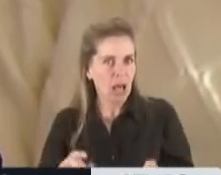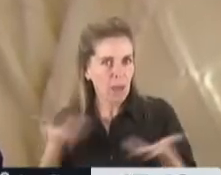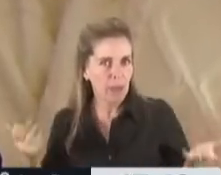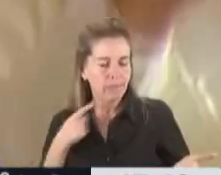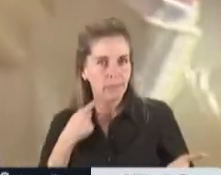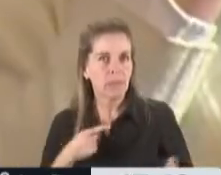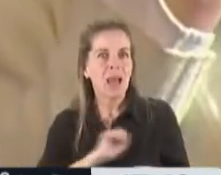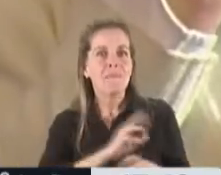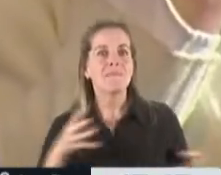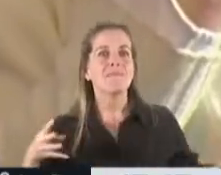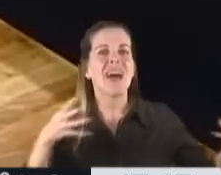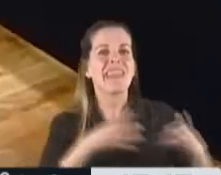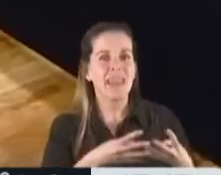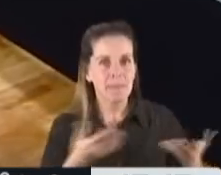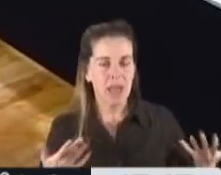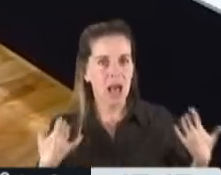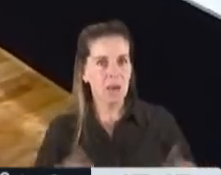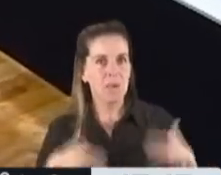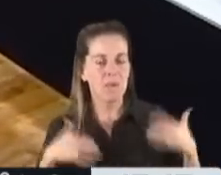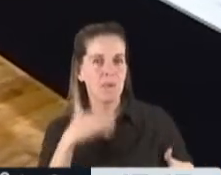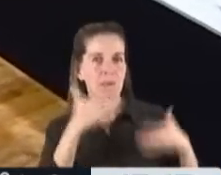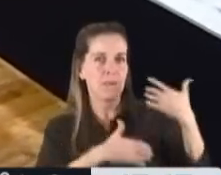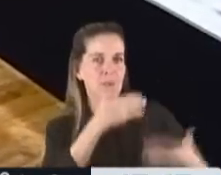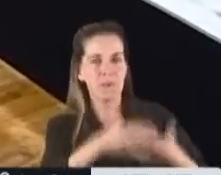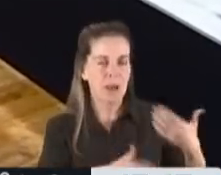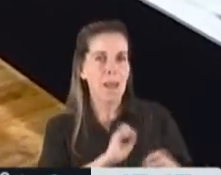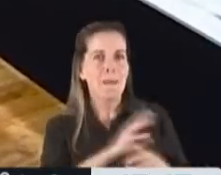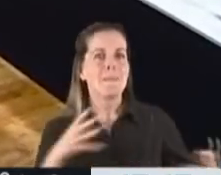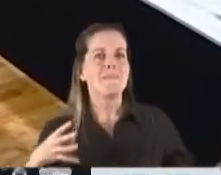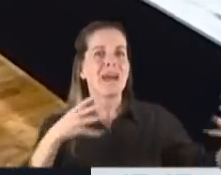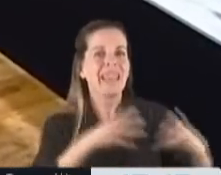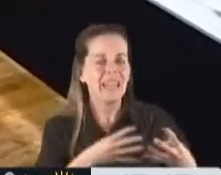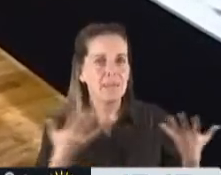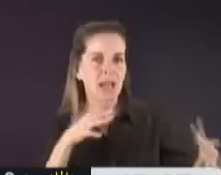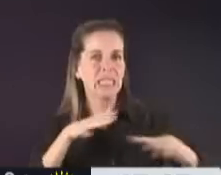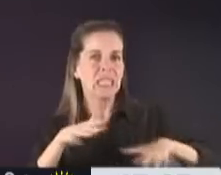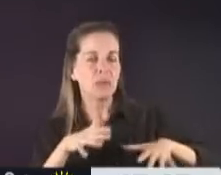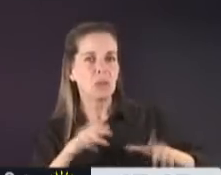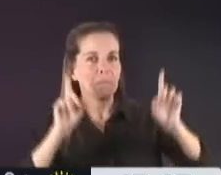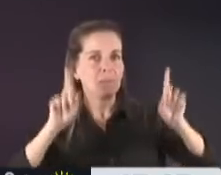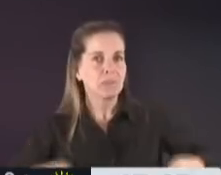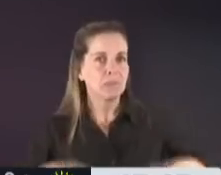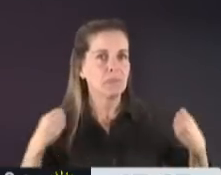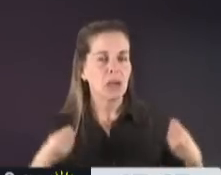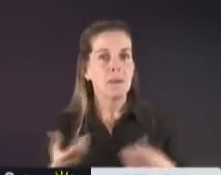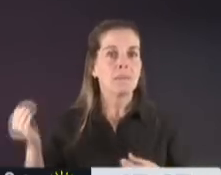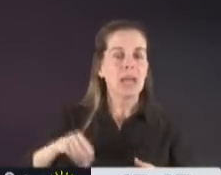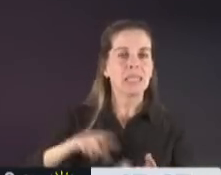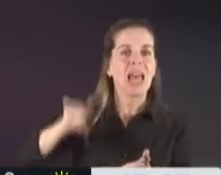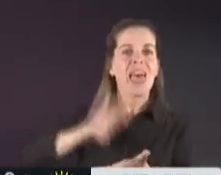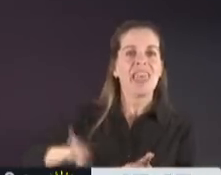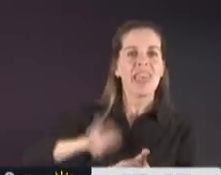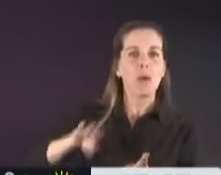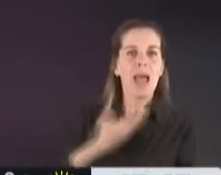la pandemia, afrontarla en las condiciones que debíamos afrontarlas, porque la deuda nos había dejado sin